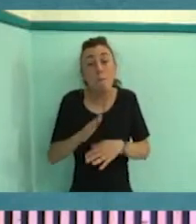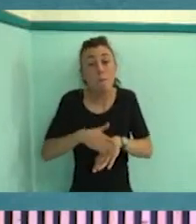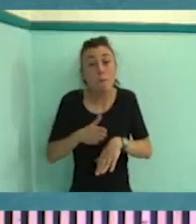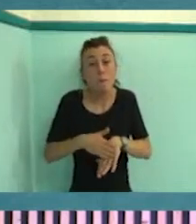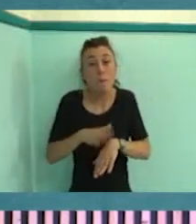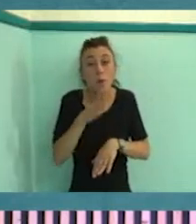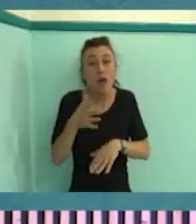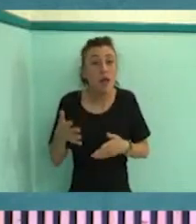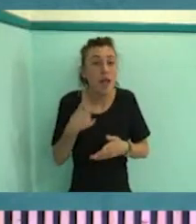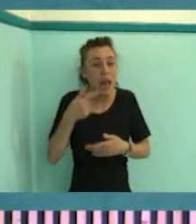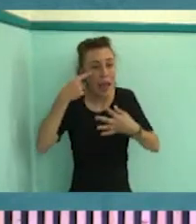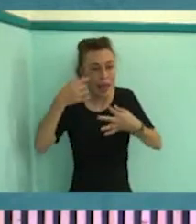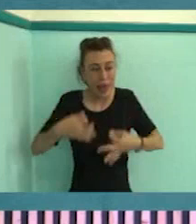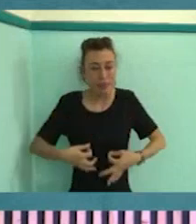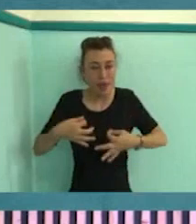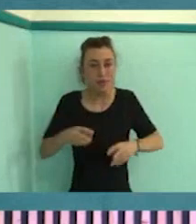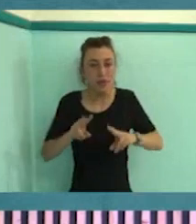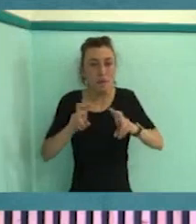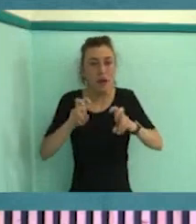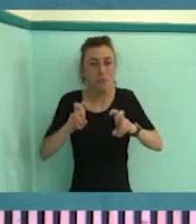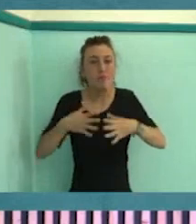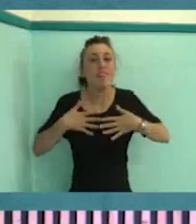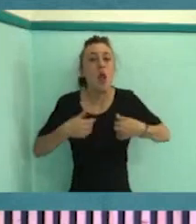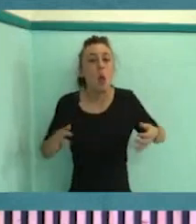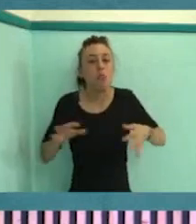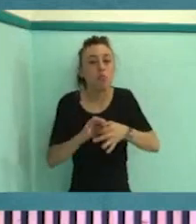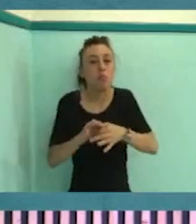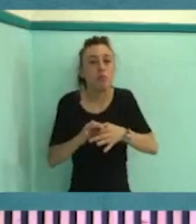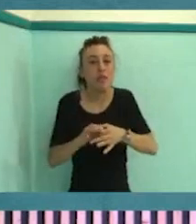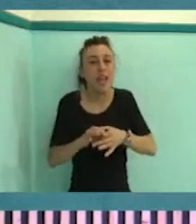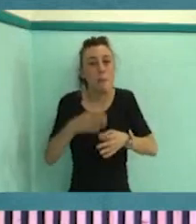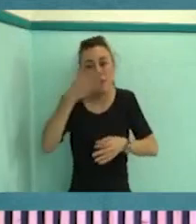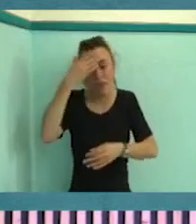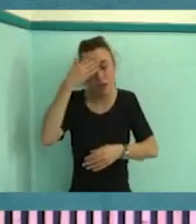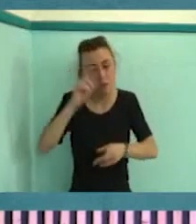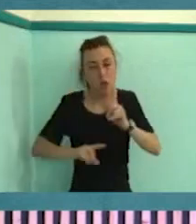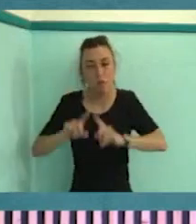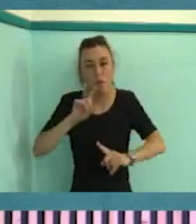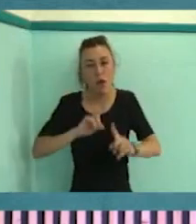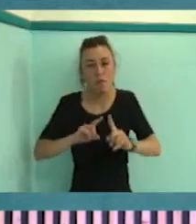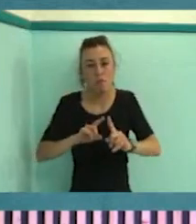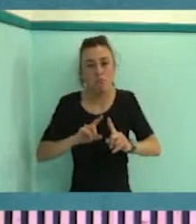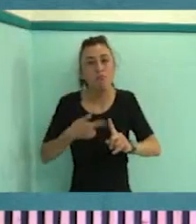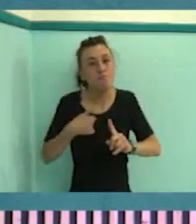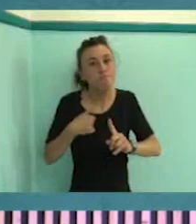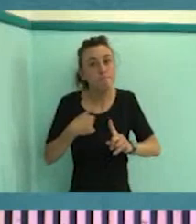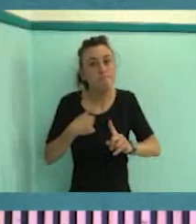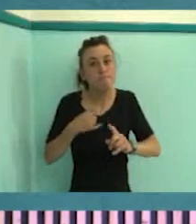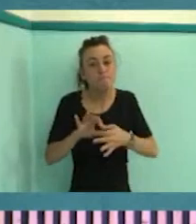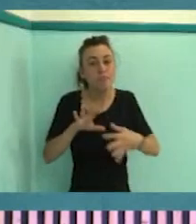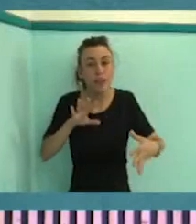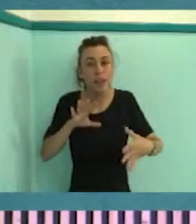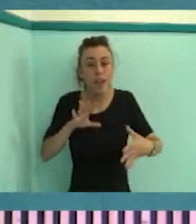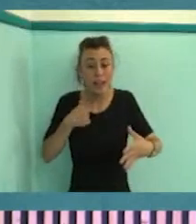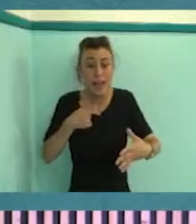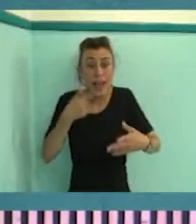tenemos todas esas creencia sobre la salud que de nuevo nos alejan de la principal problemática no que es este sistema opresivo con los cuerpos nos alejamos de la realidad